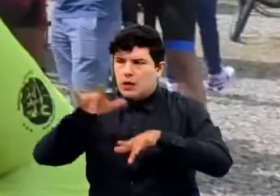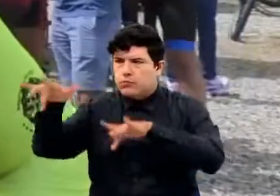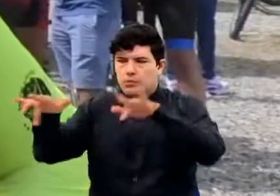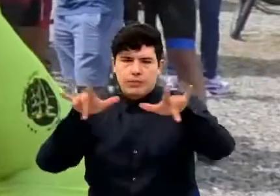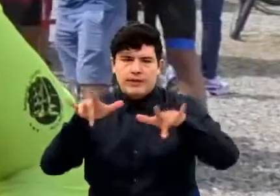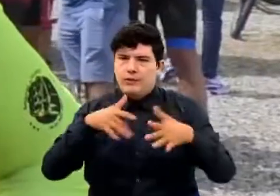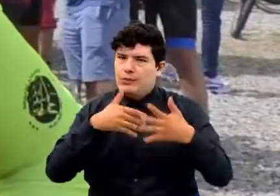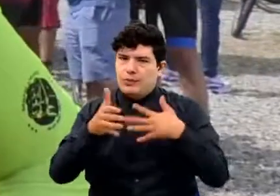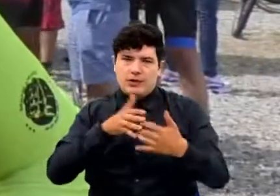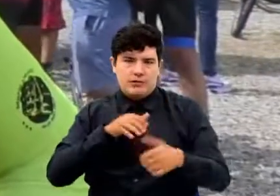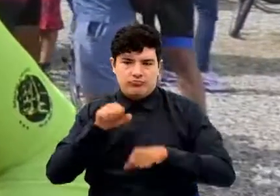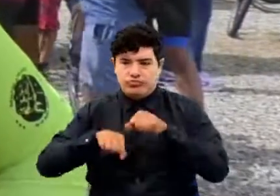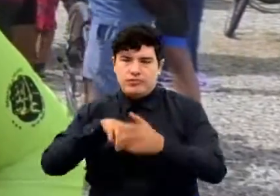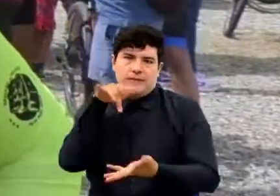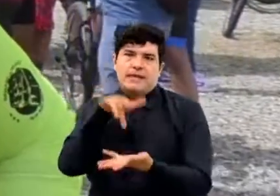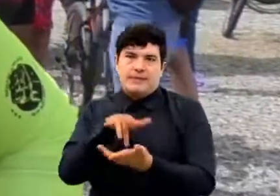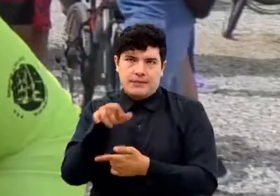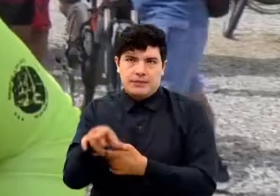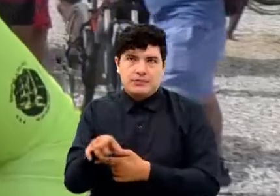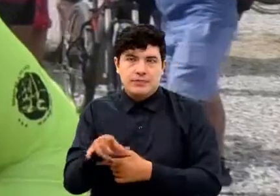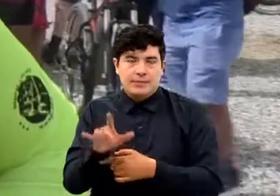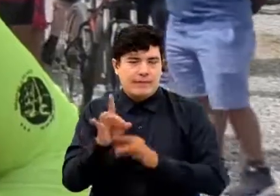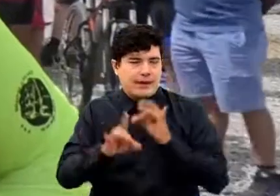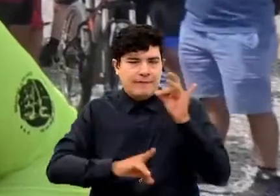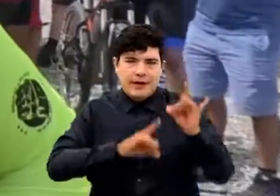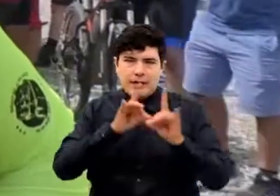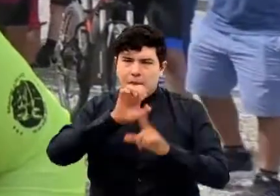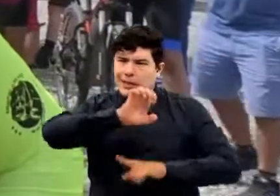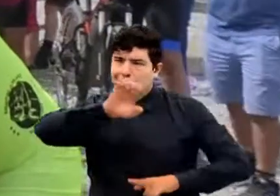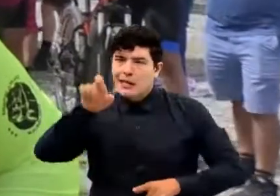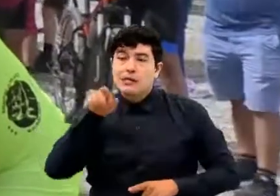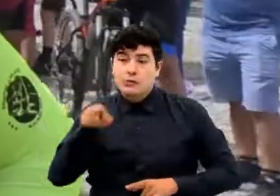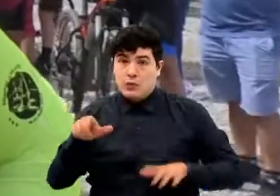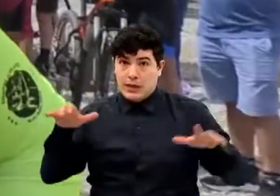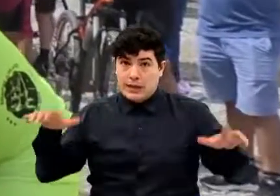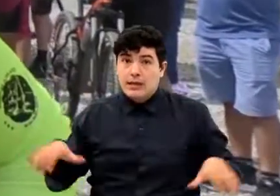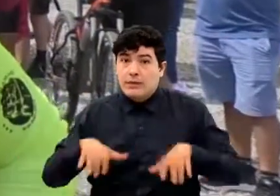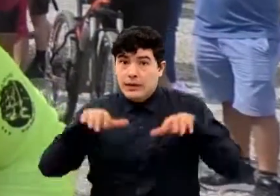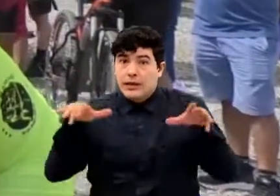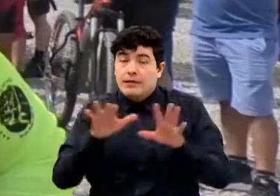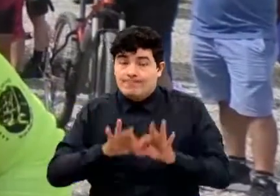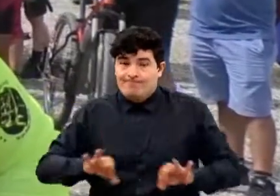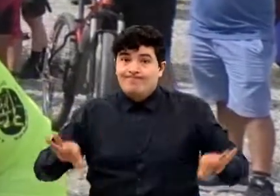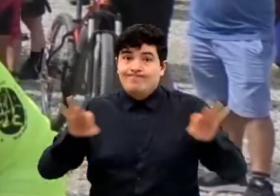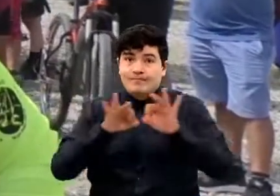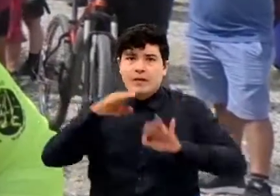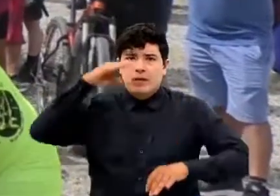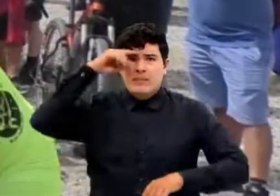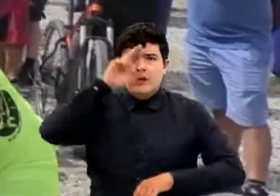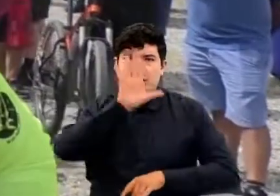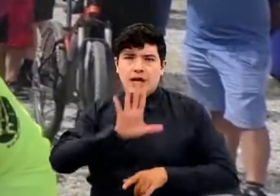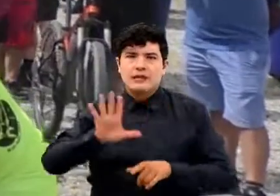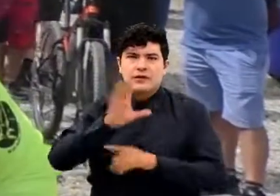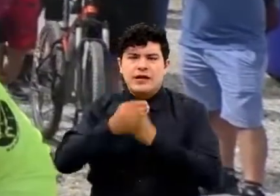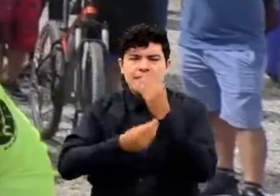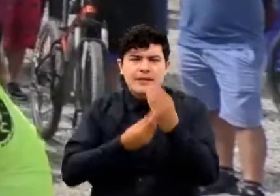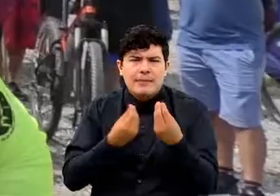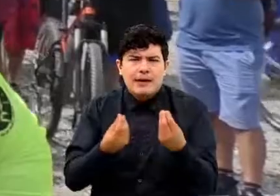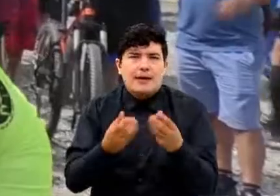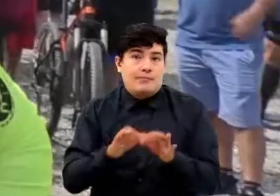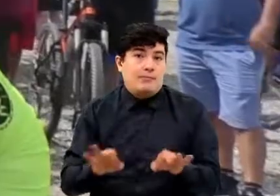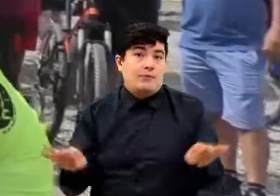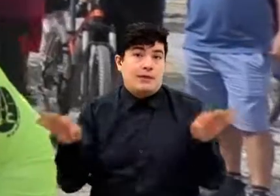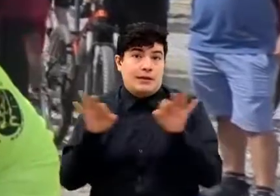Excelente, creo que es una de las actividades que la policía ha hecho con mucha importancia, la